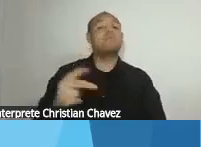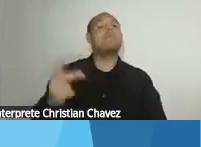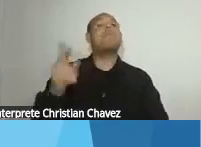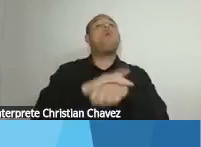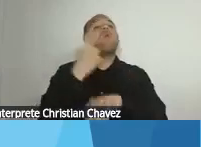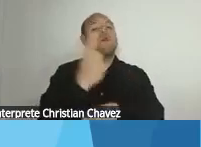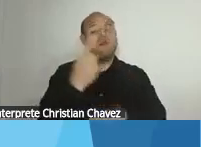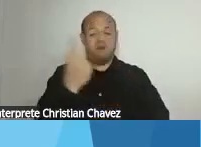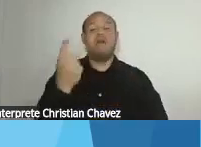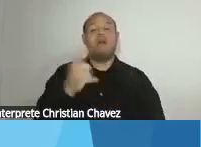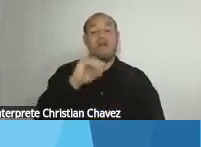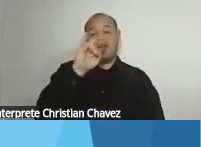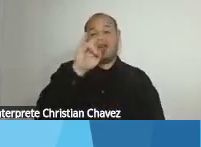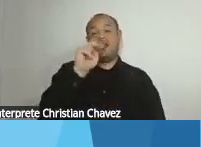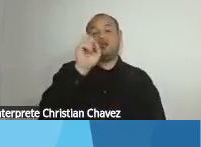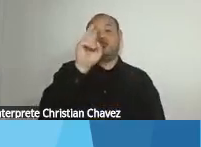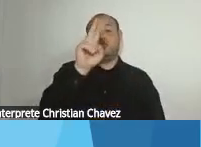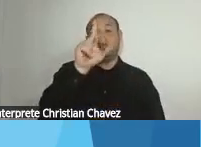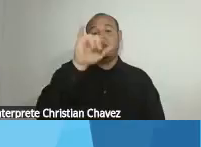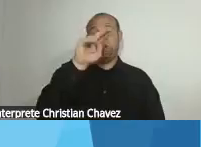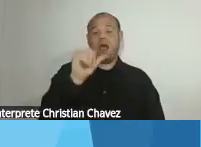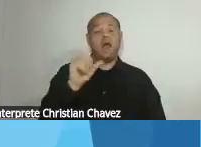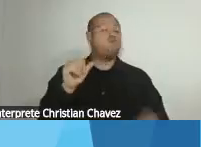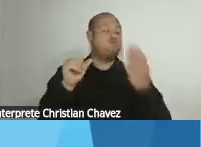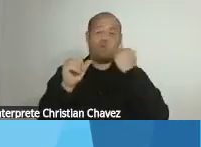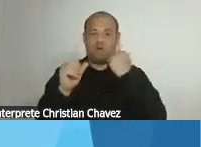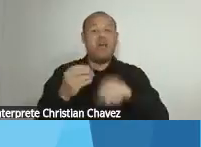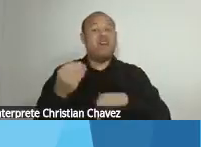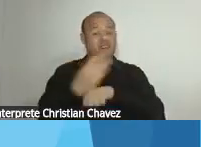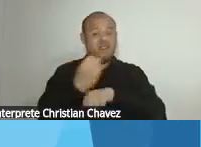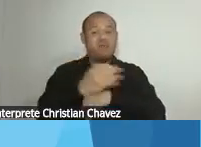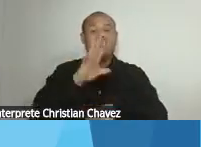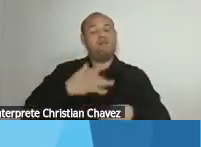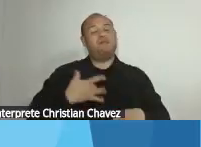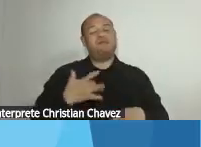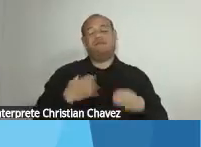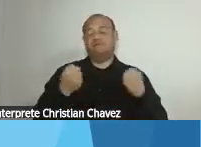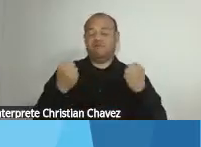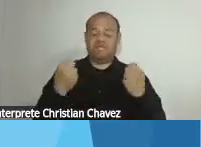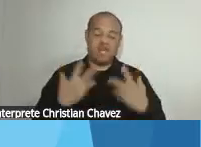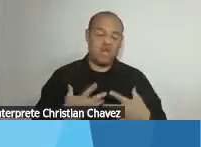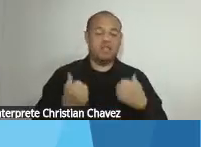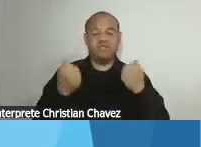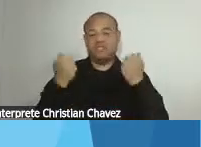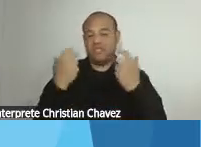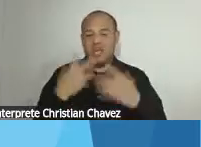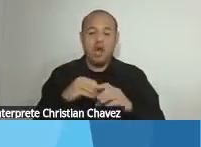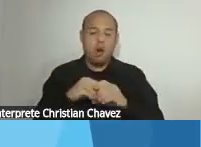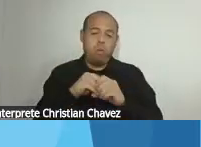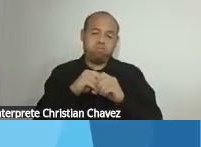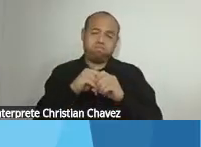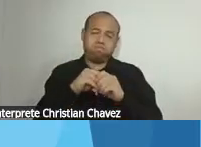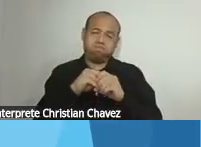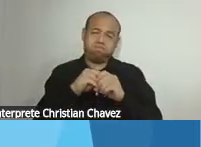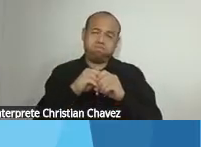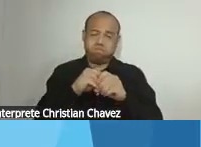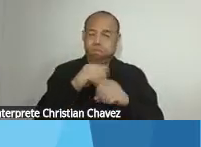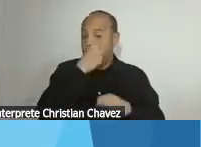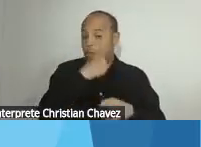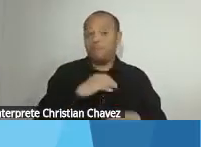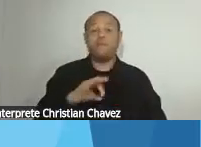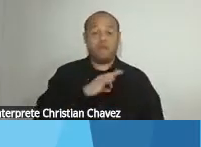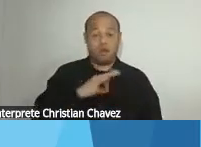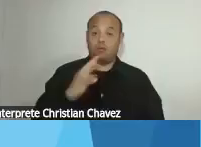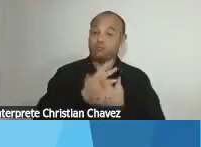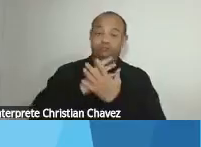puede elevar la glucosa en la sangre y cuando hay resistencia a la acción de la insulina, se puede aumentar la glucosa en